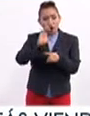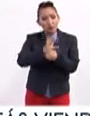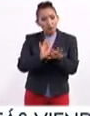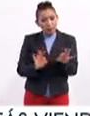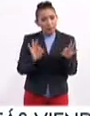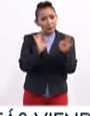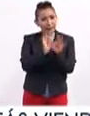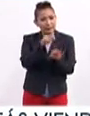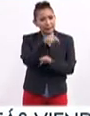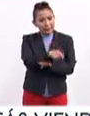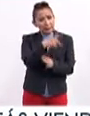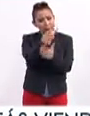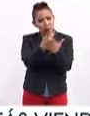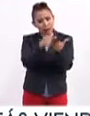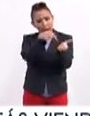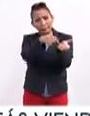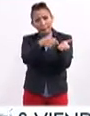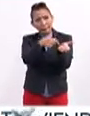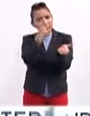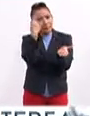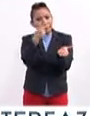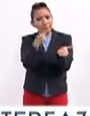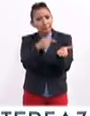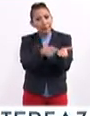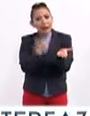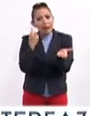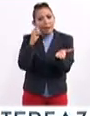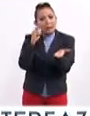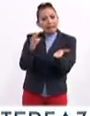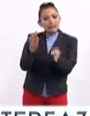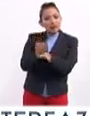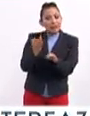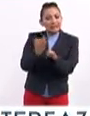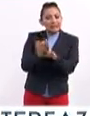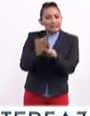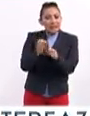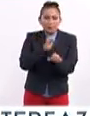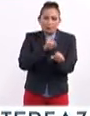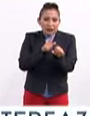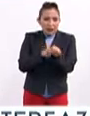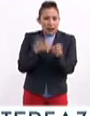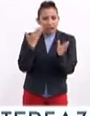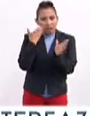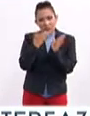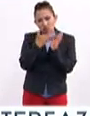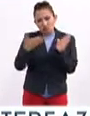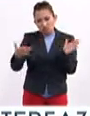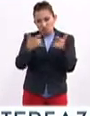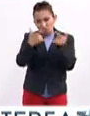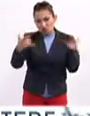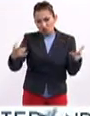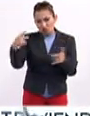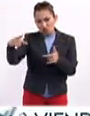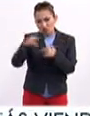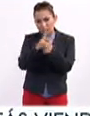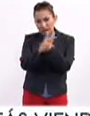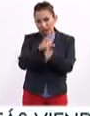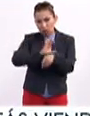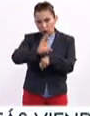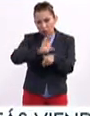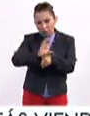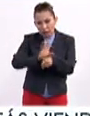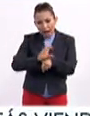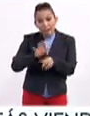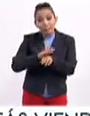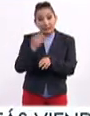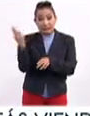tener este tipo de programas porque enfrenta un momento muy especial en la historia nacional, en el cual